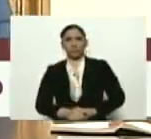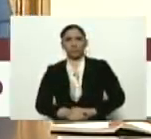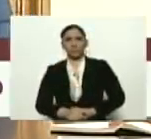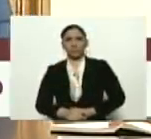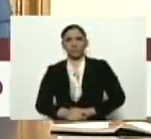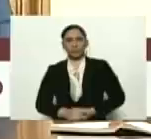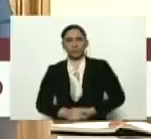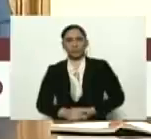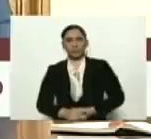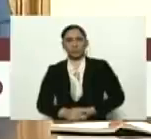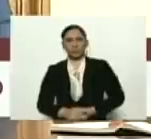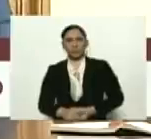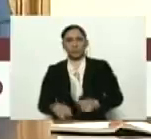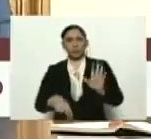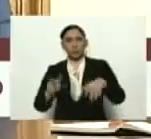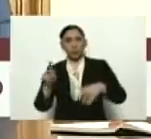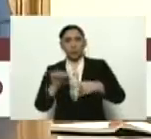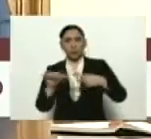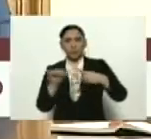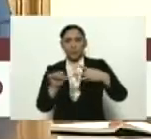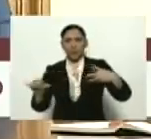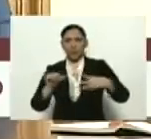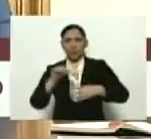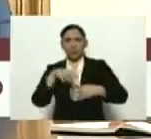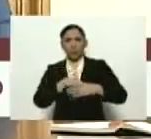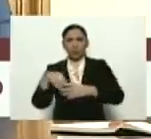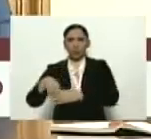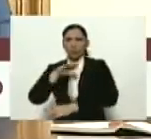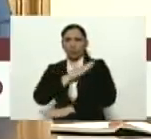12 semanas de cuarentena radical,